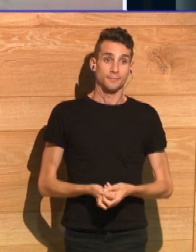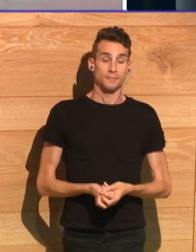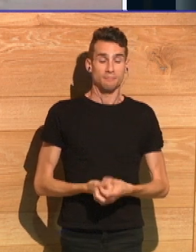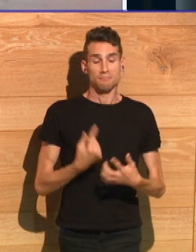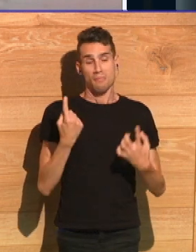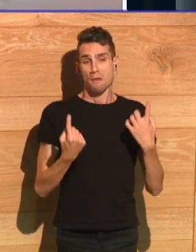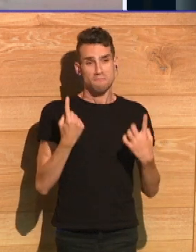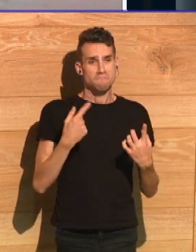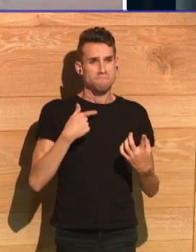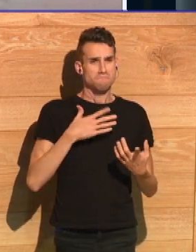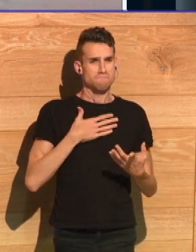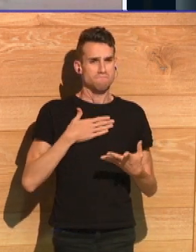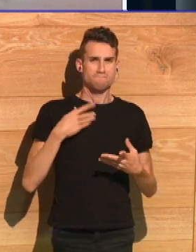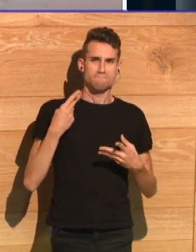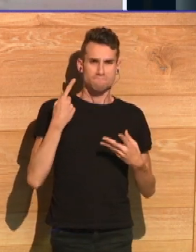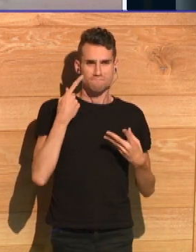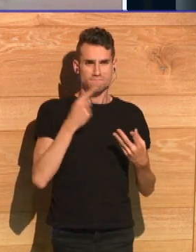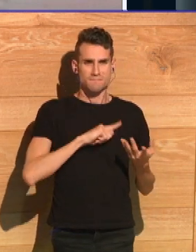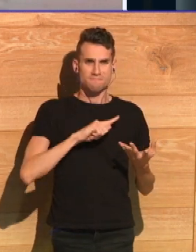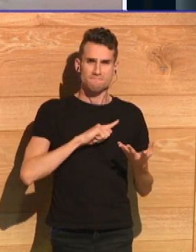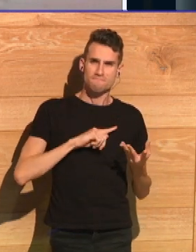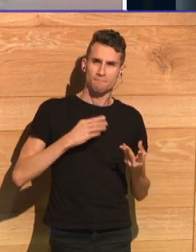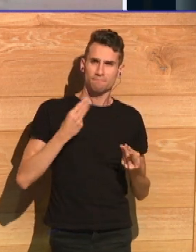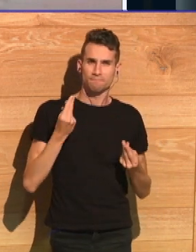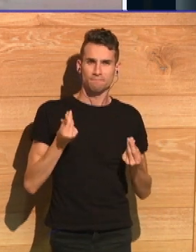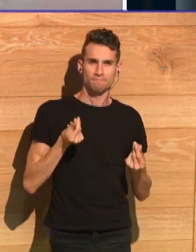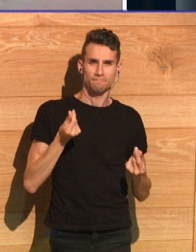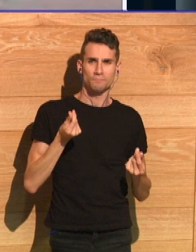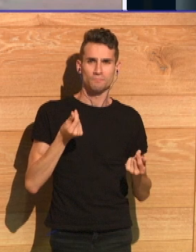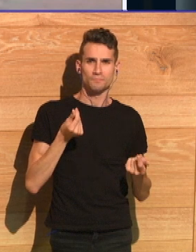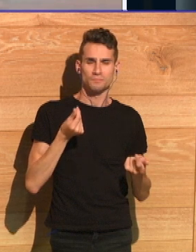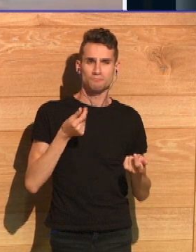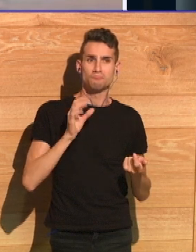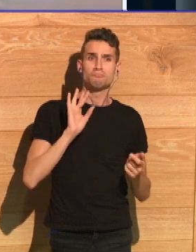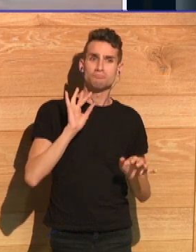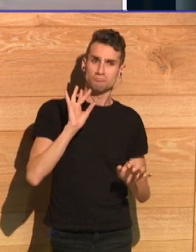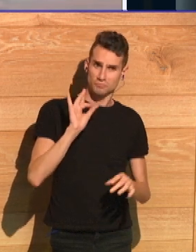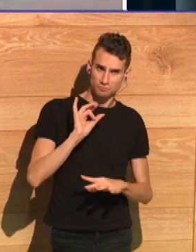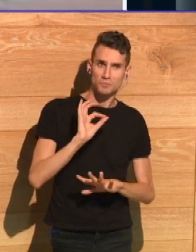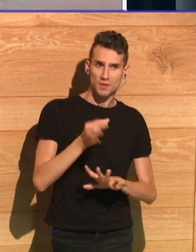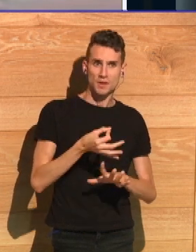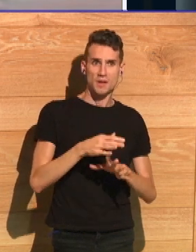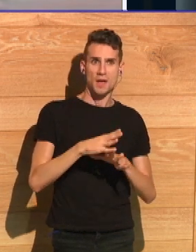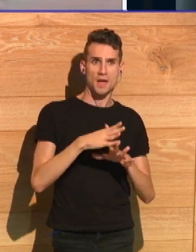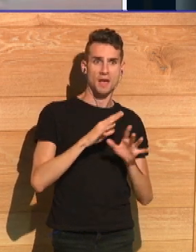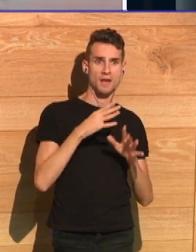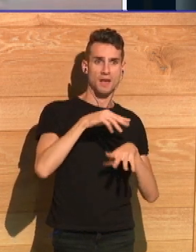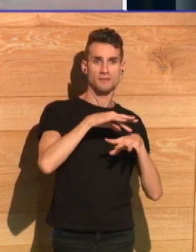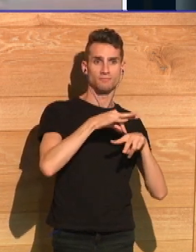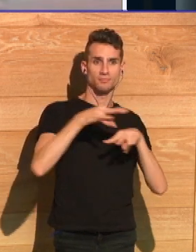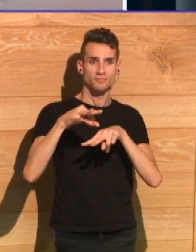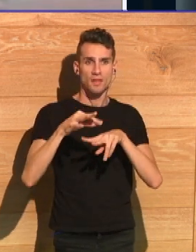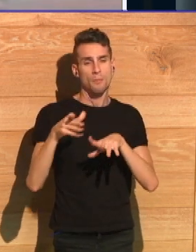a veces tengo la sensación de que sí, de que me puede llevar a ese momento trascendental. Si